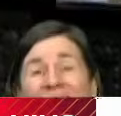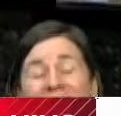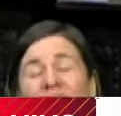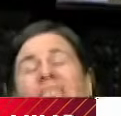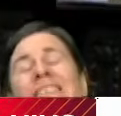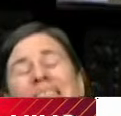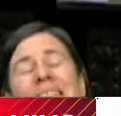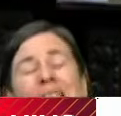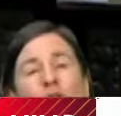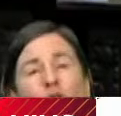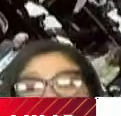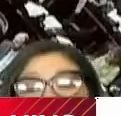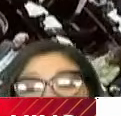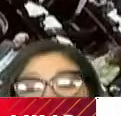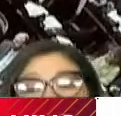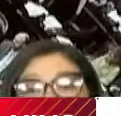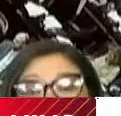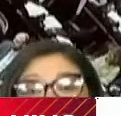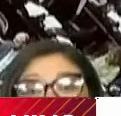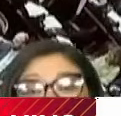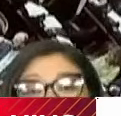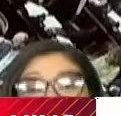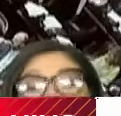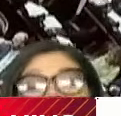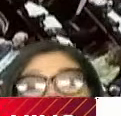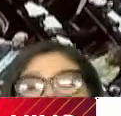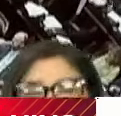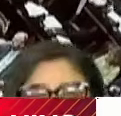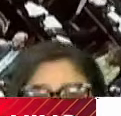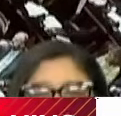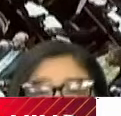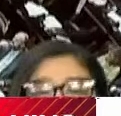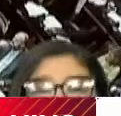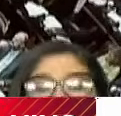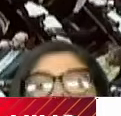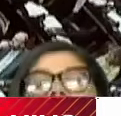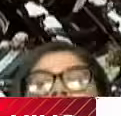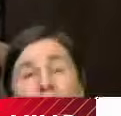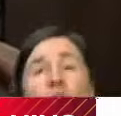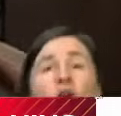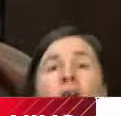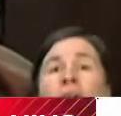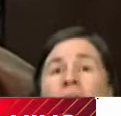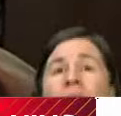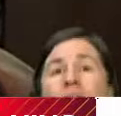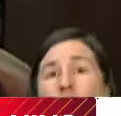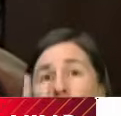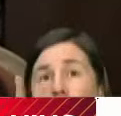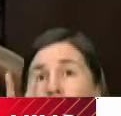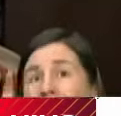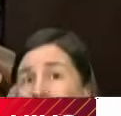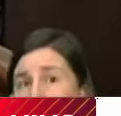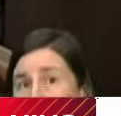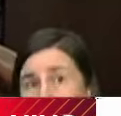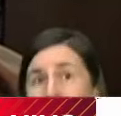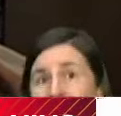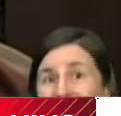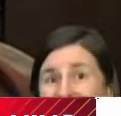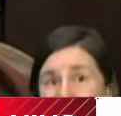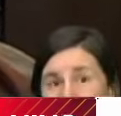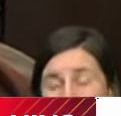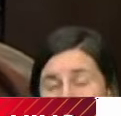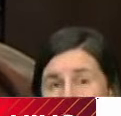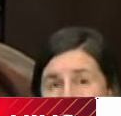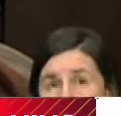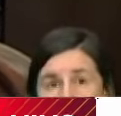Cuando empieza una etapa, un proceso político que irrumpe, pasó varias veces, no es la única, los espacios que estaban en el momento